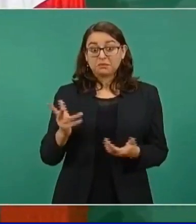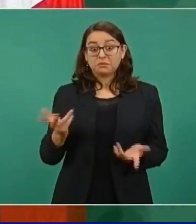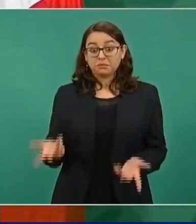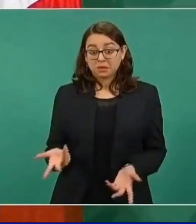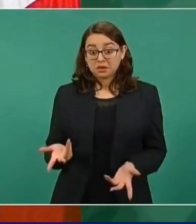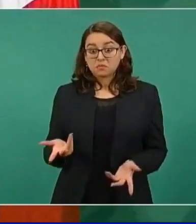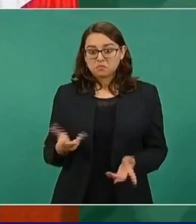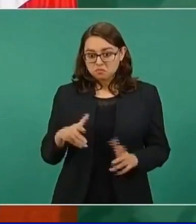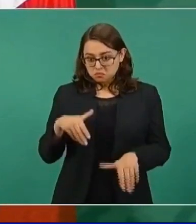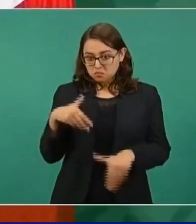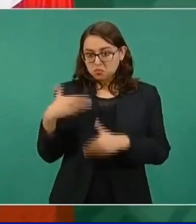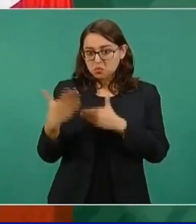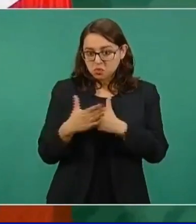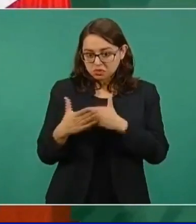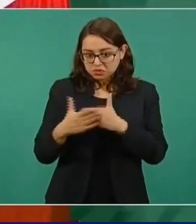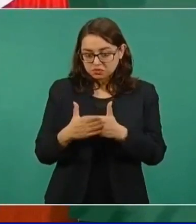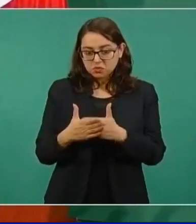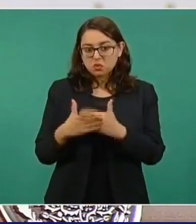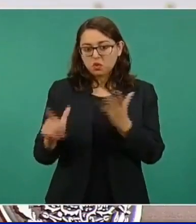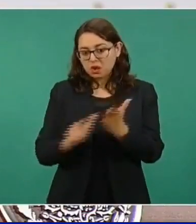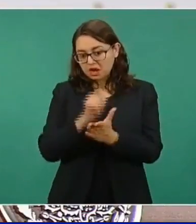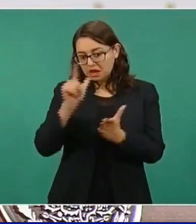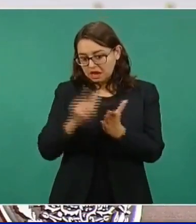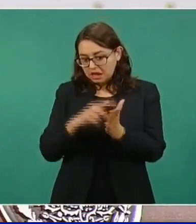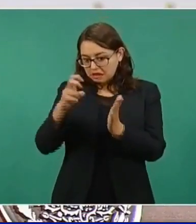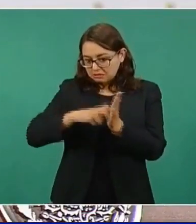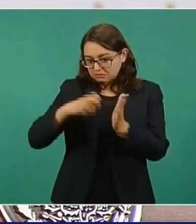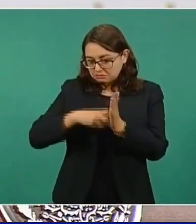despacho, que eso es muy interesante,